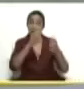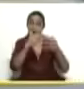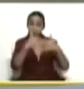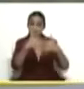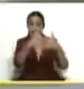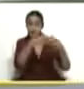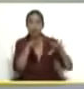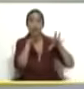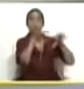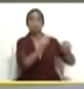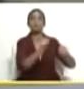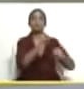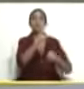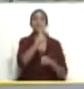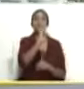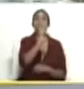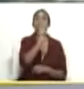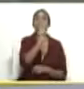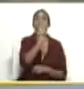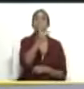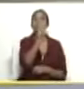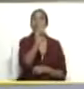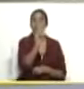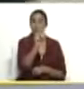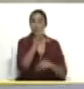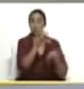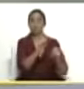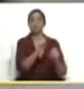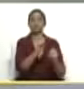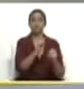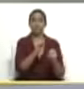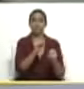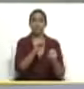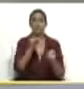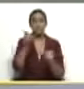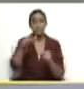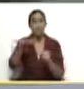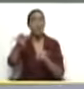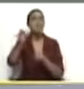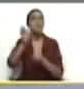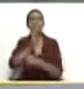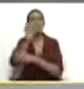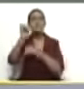¡Nos niegan el derecho a la defensa en los tribunales gringos!